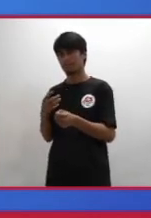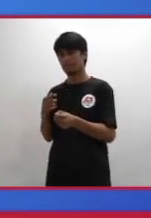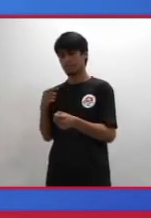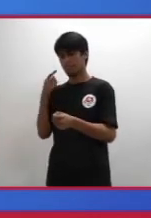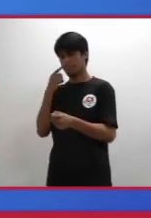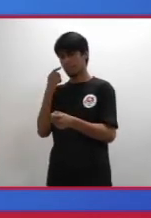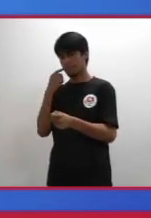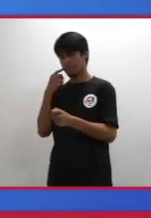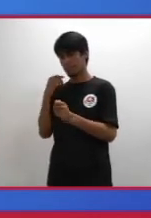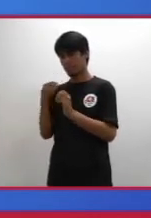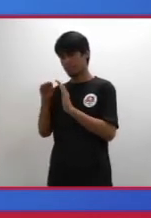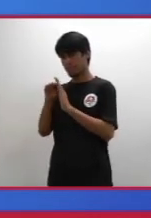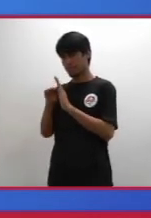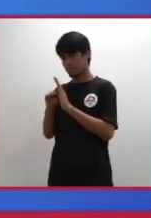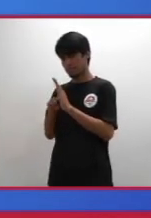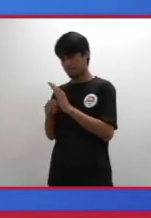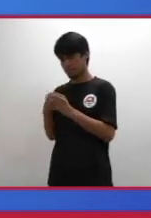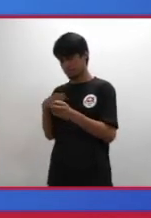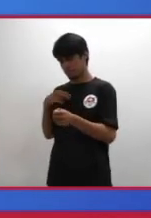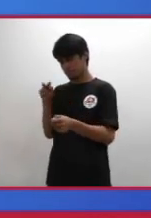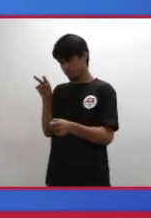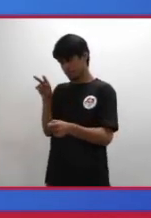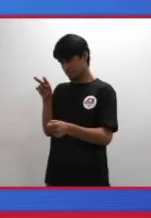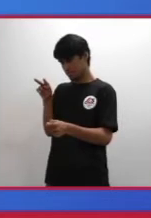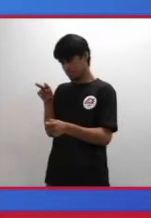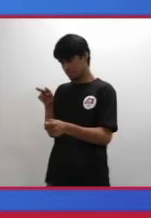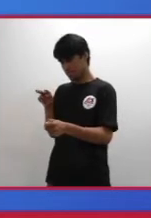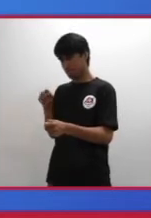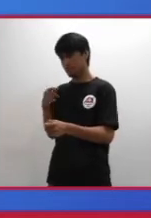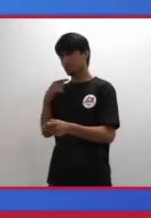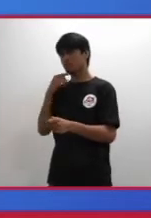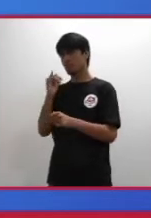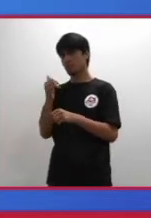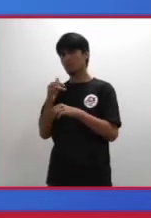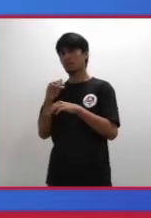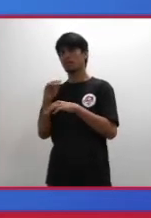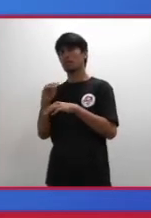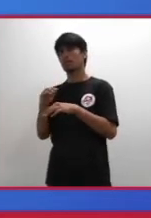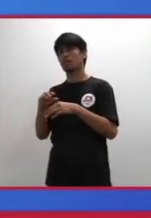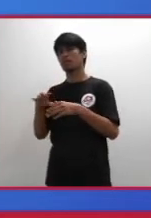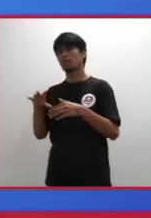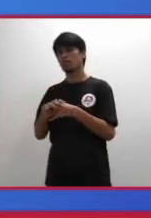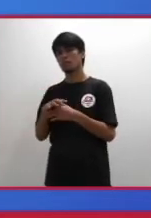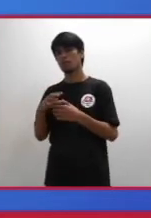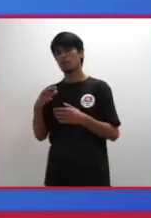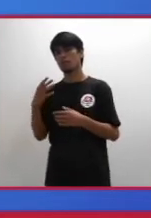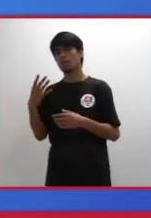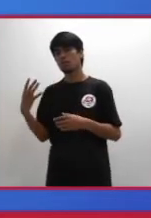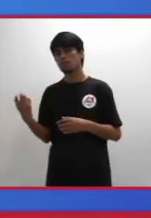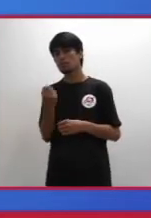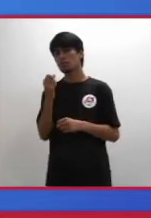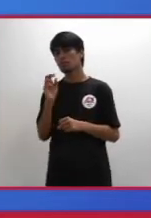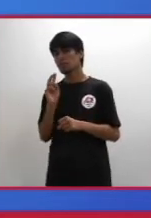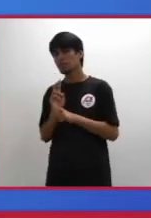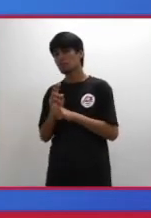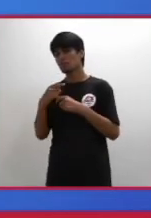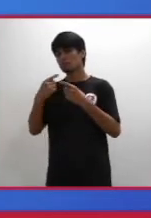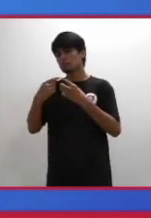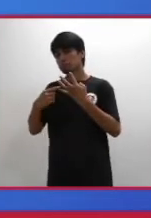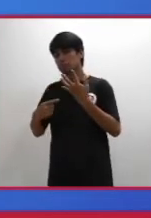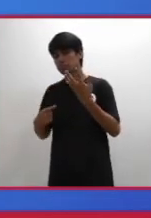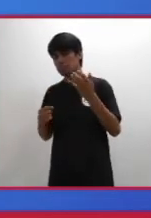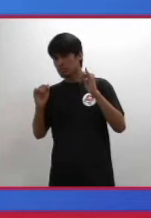La orden de trabajo o la obra en sí consideró el aspecto de seguridad